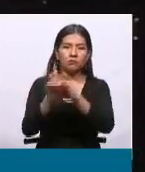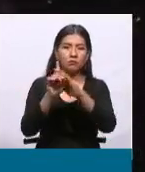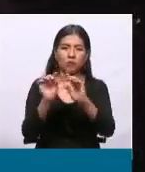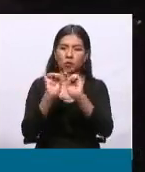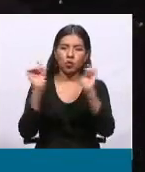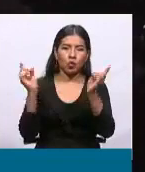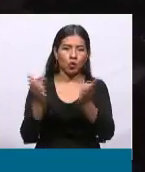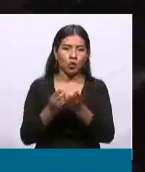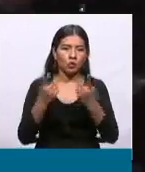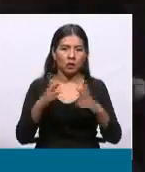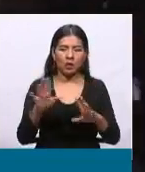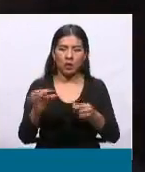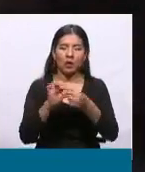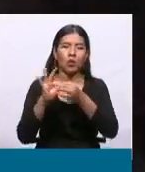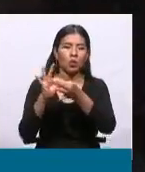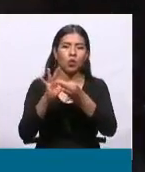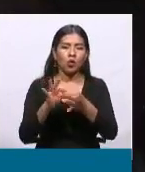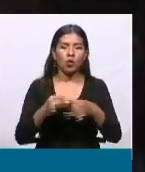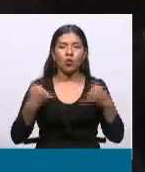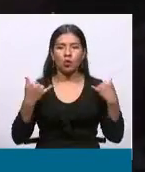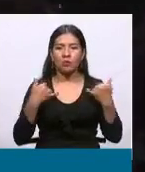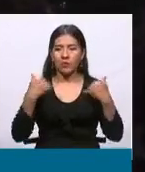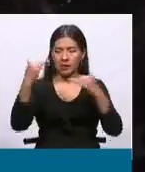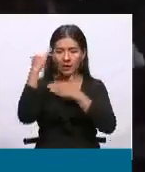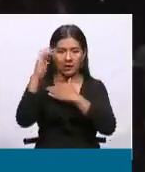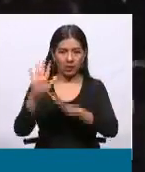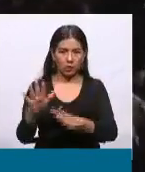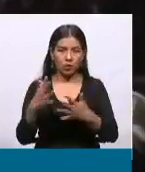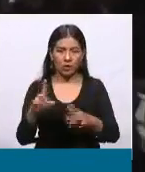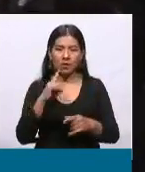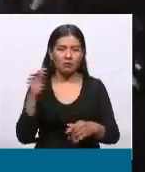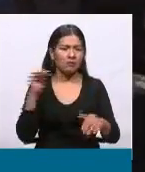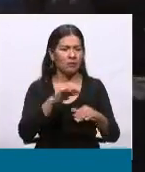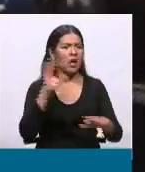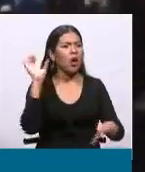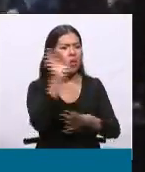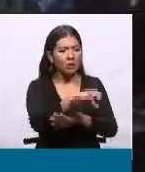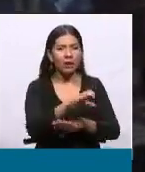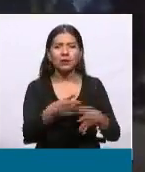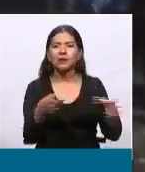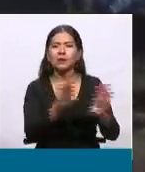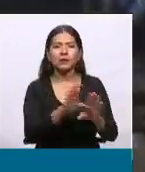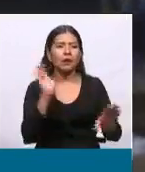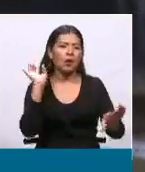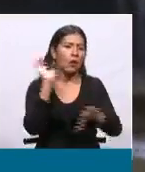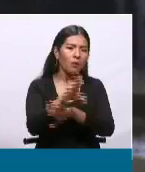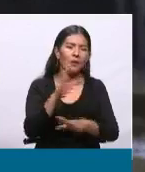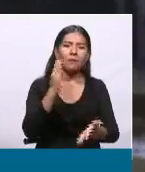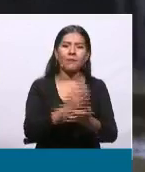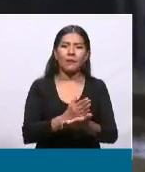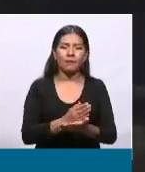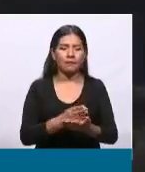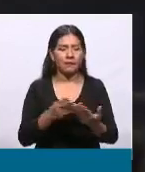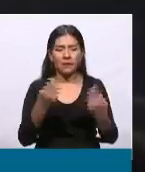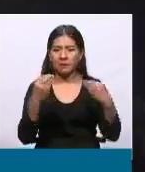grupos de la Unión Juvenilista para poder cesar, obligar que realicen paros.